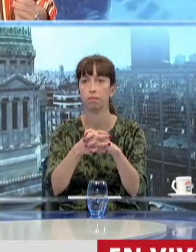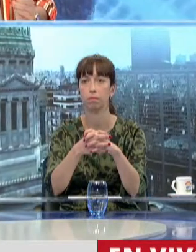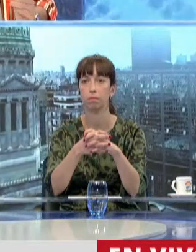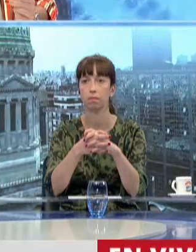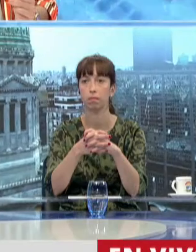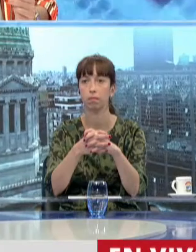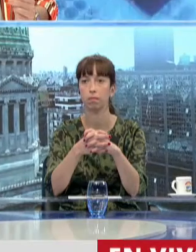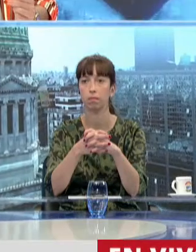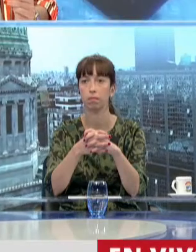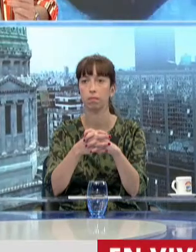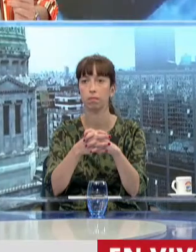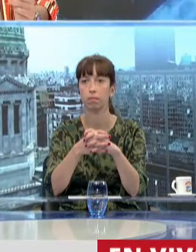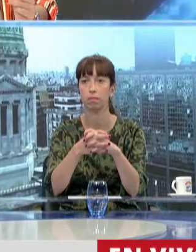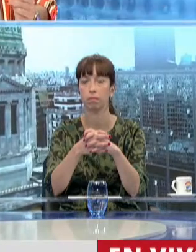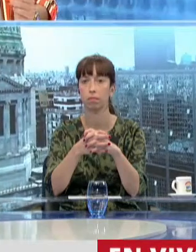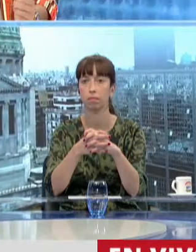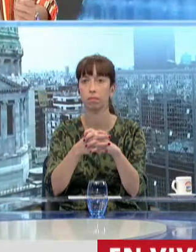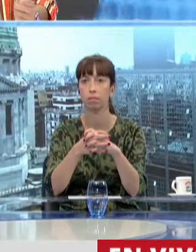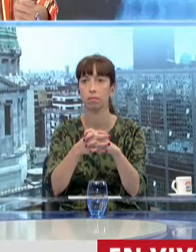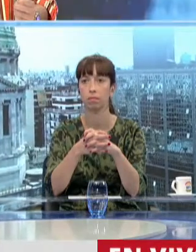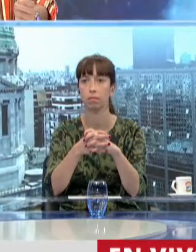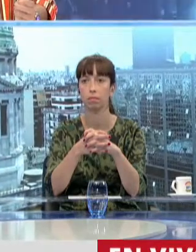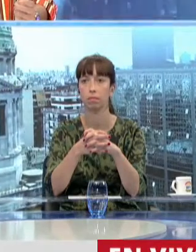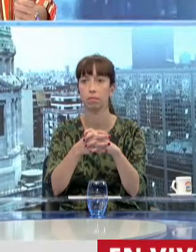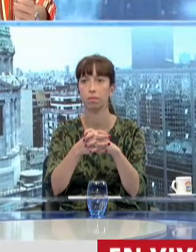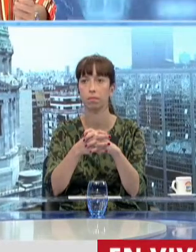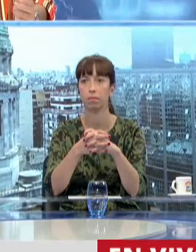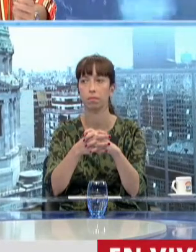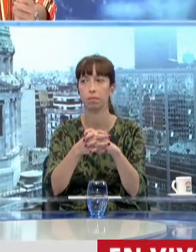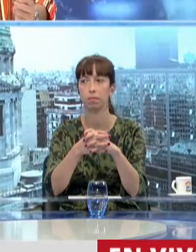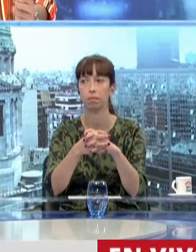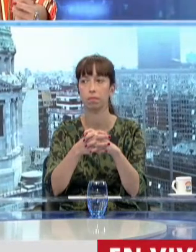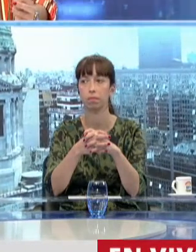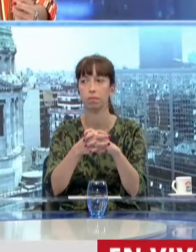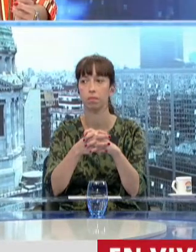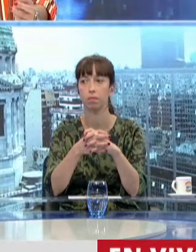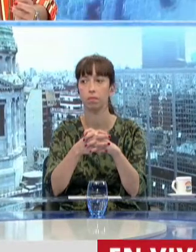un 8% del PBI de emisión monetaria.